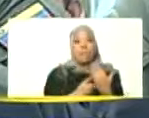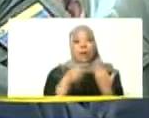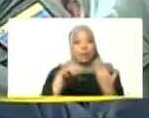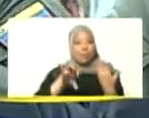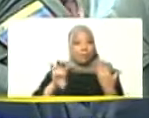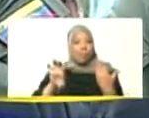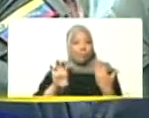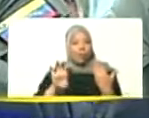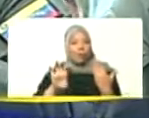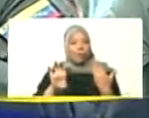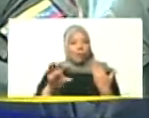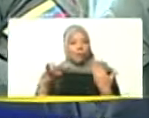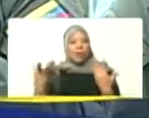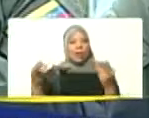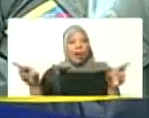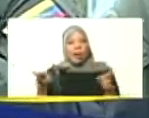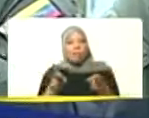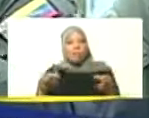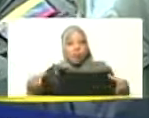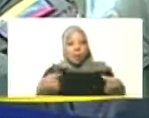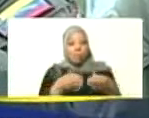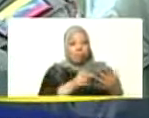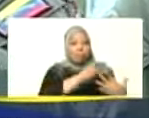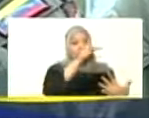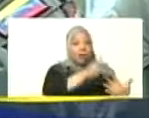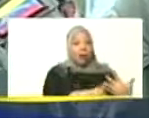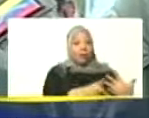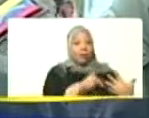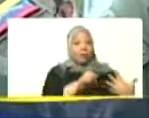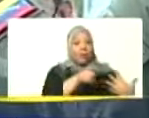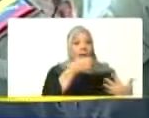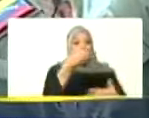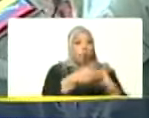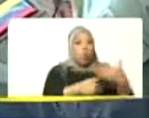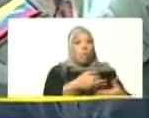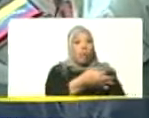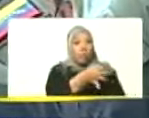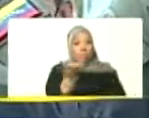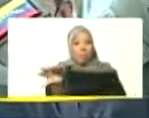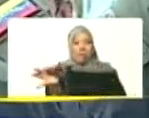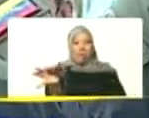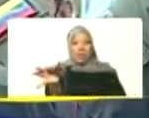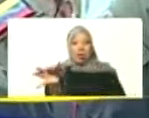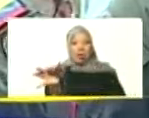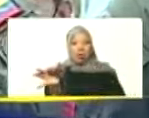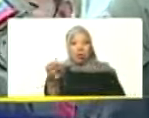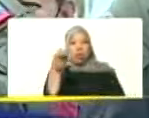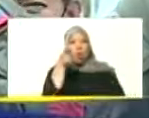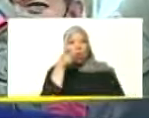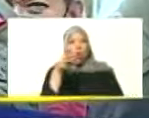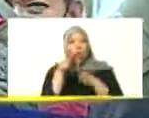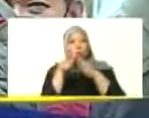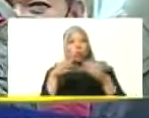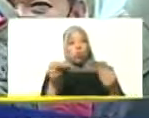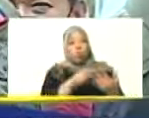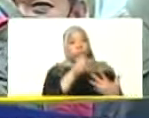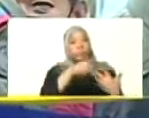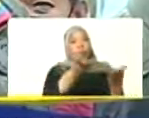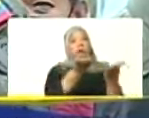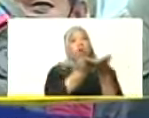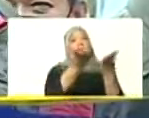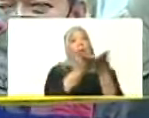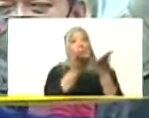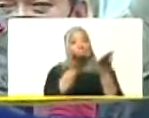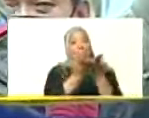Plan República ha perfeccionado y ha tenido en referencia, georreferenciado, todos esos colegios. De manera